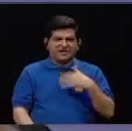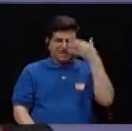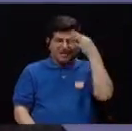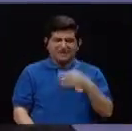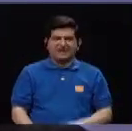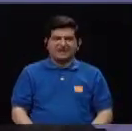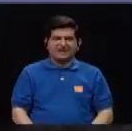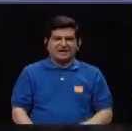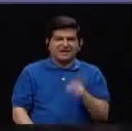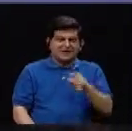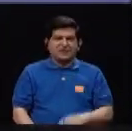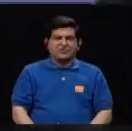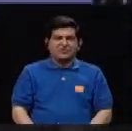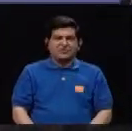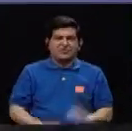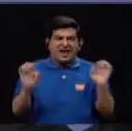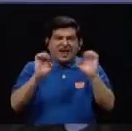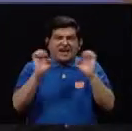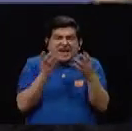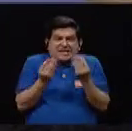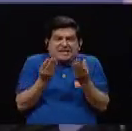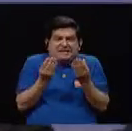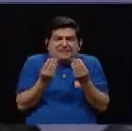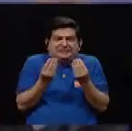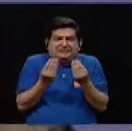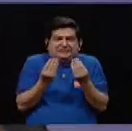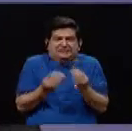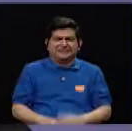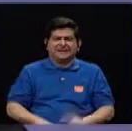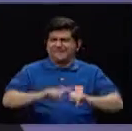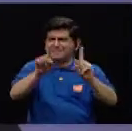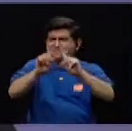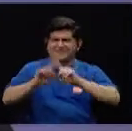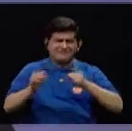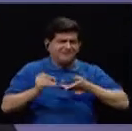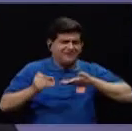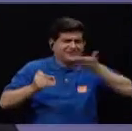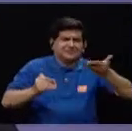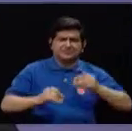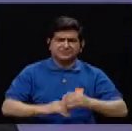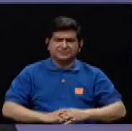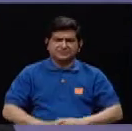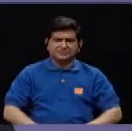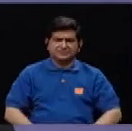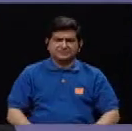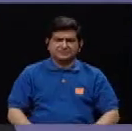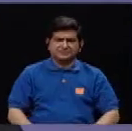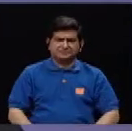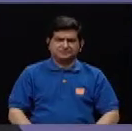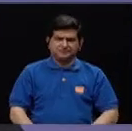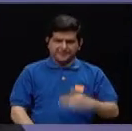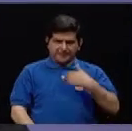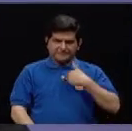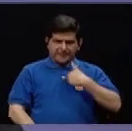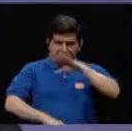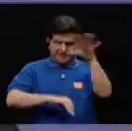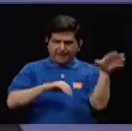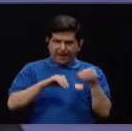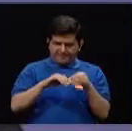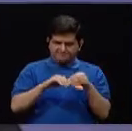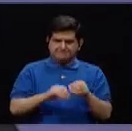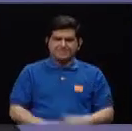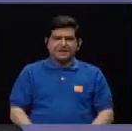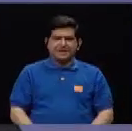yo creo que había una bola así de energía, de nervios, de muchas cosas. Y tener además